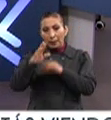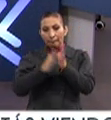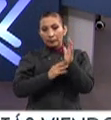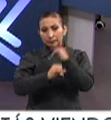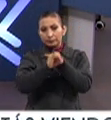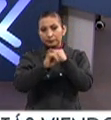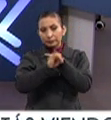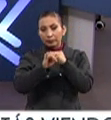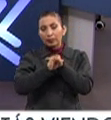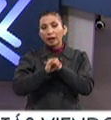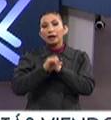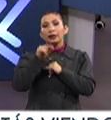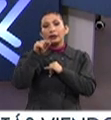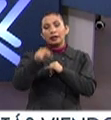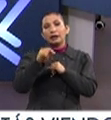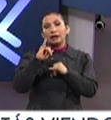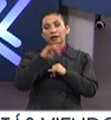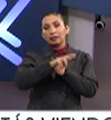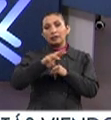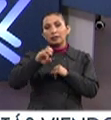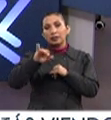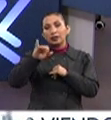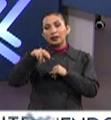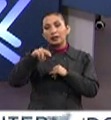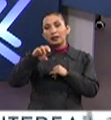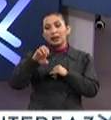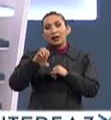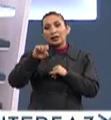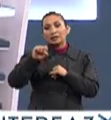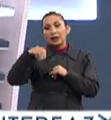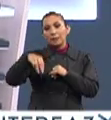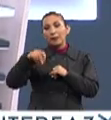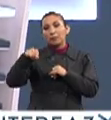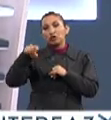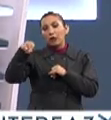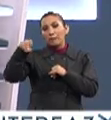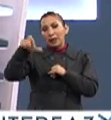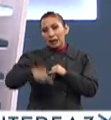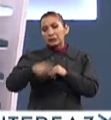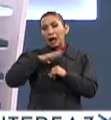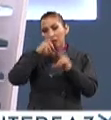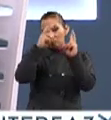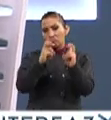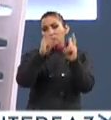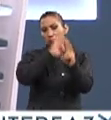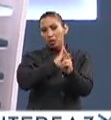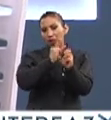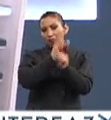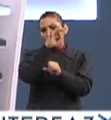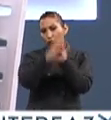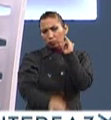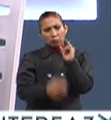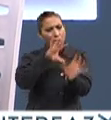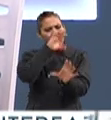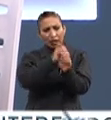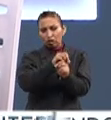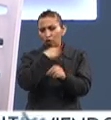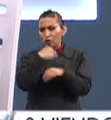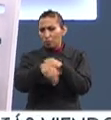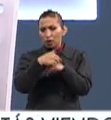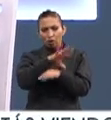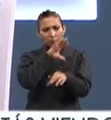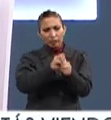la página del Instituto Electoral de la Ciudad de México, que es www.ism.mx. Ahí está descargable el informe final con todas las